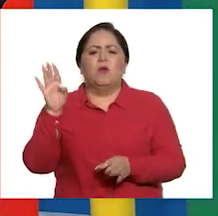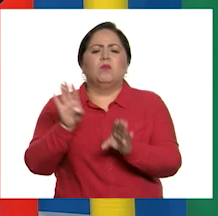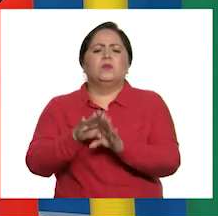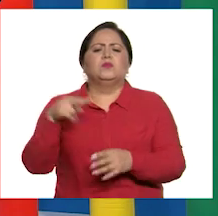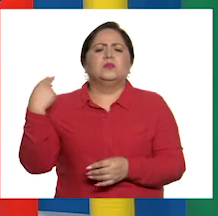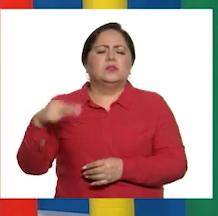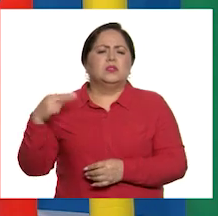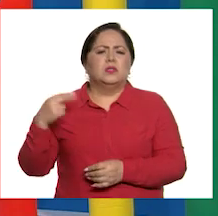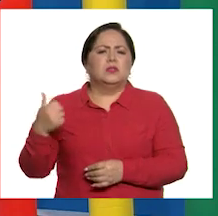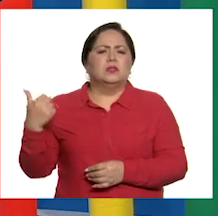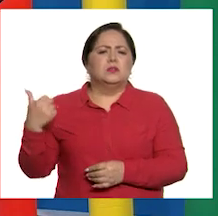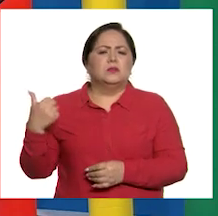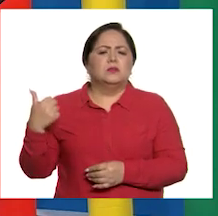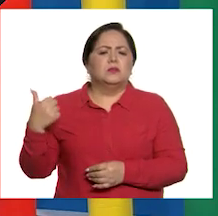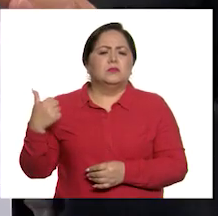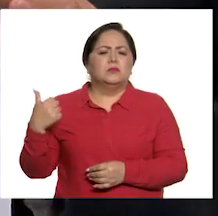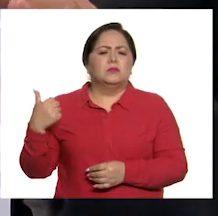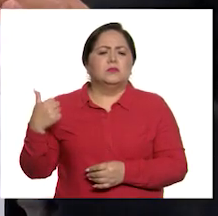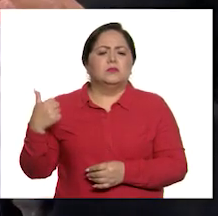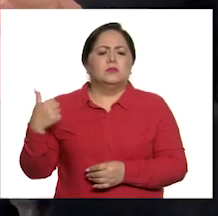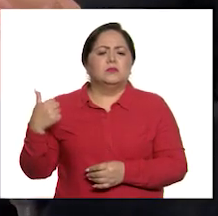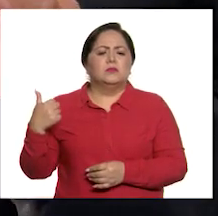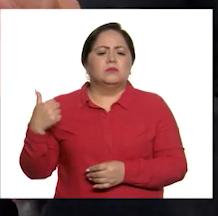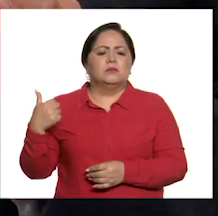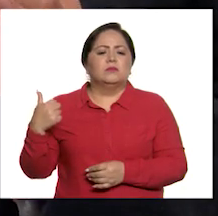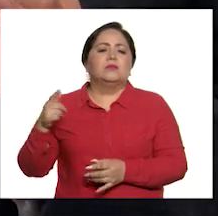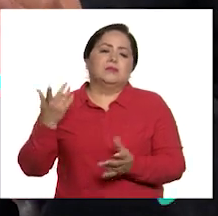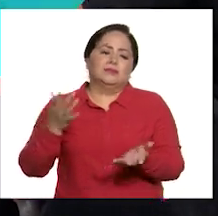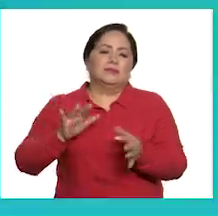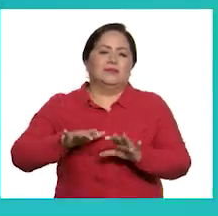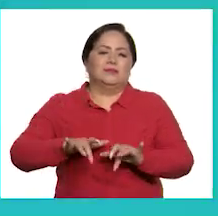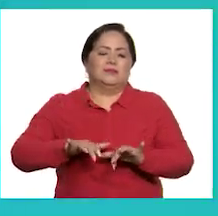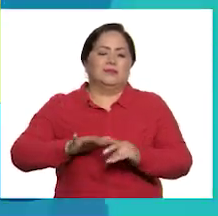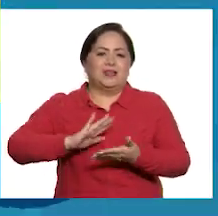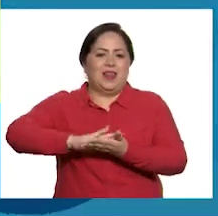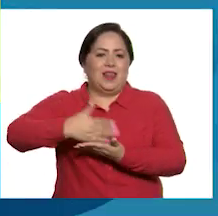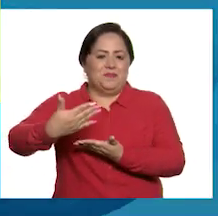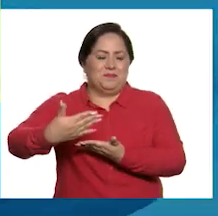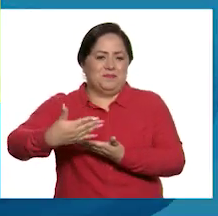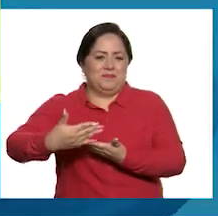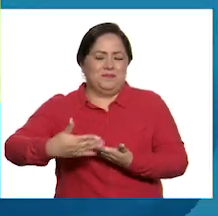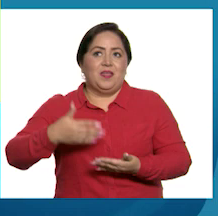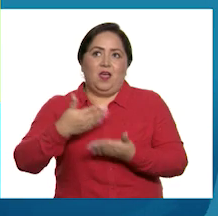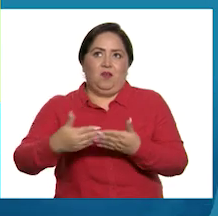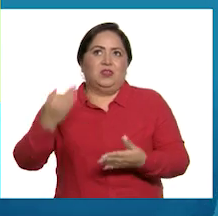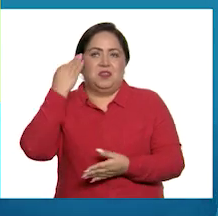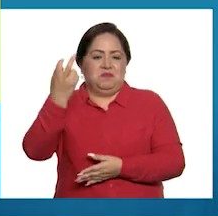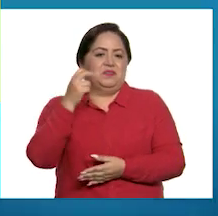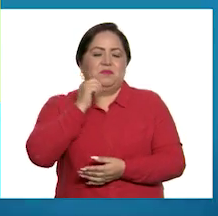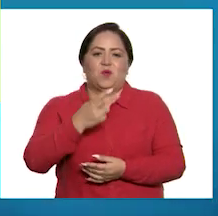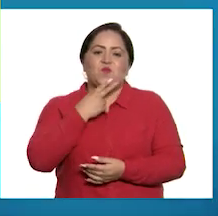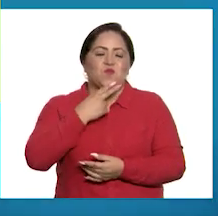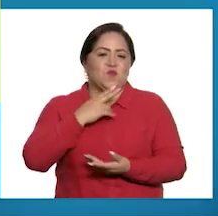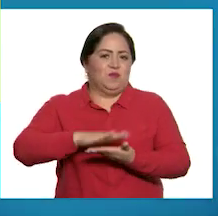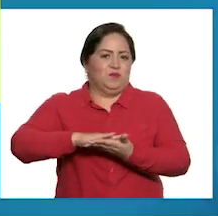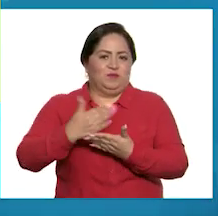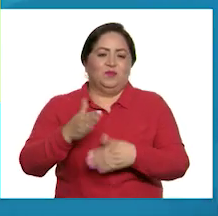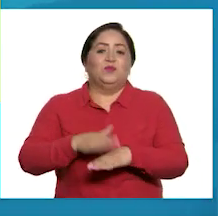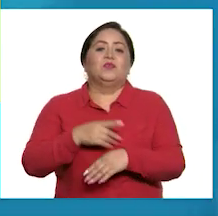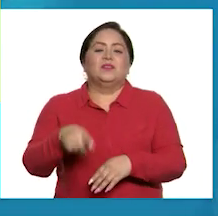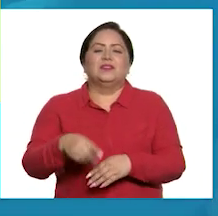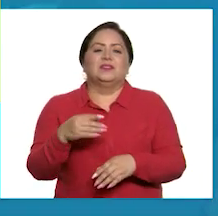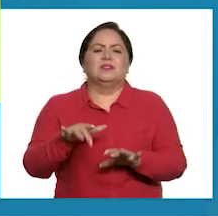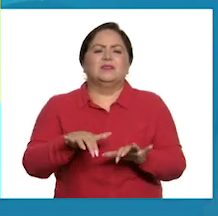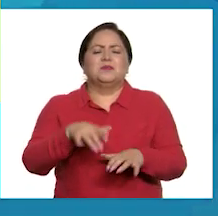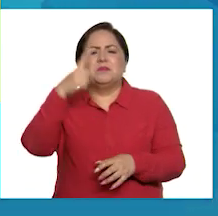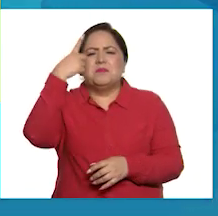esta máquina que tenemos aquí? Ah, bueno, pues esa es una laptop, profe. Muy es bien. Es muy útil ahorita en estos tiempos. En estos tiempos, recuerden que estamos utilizando